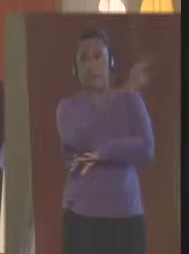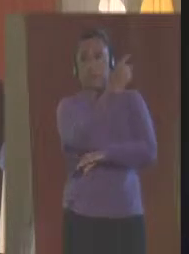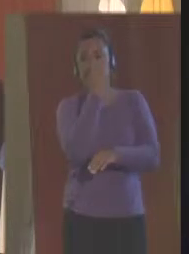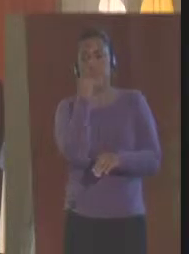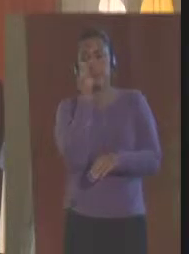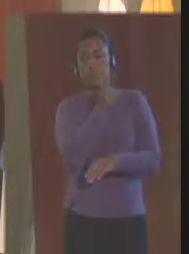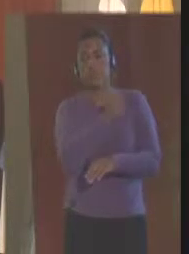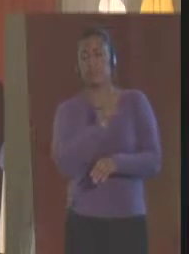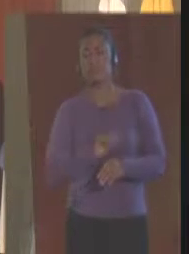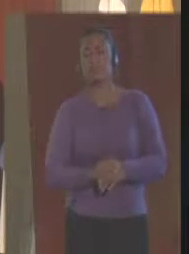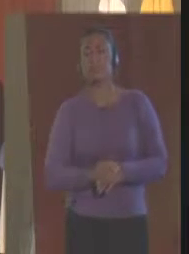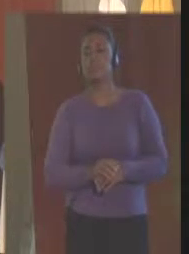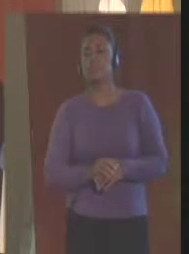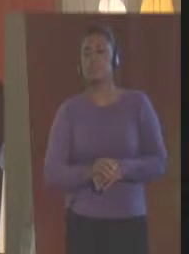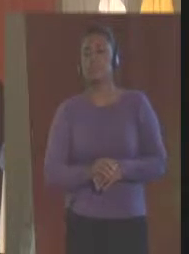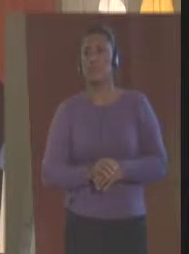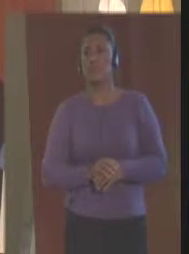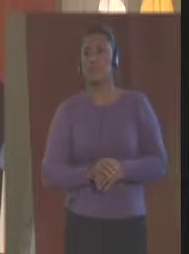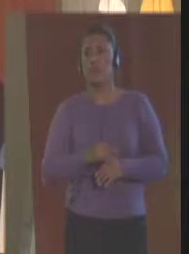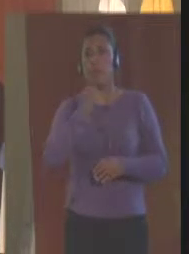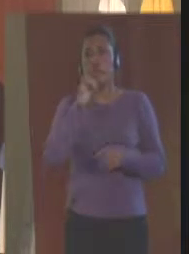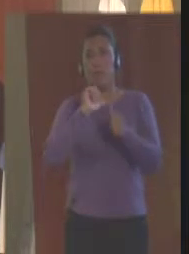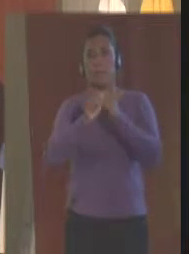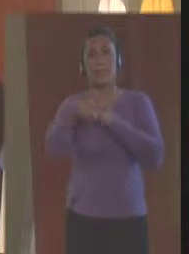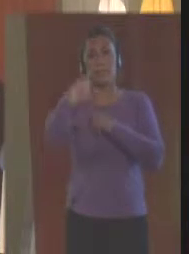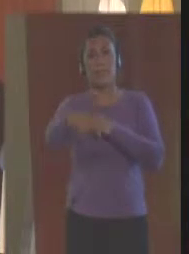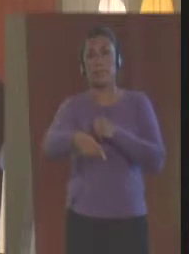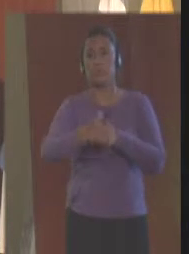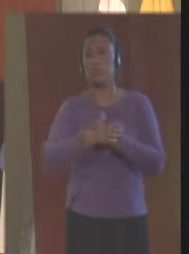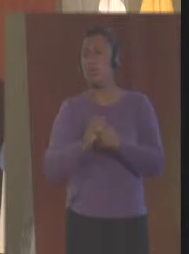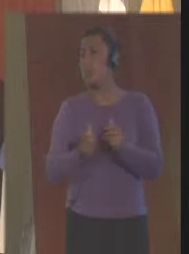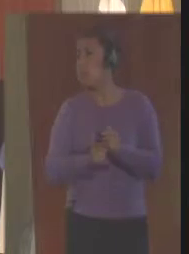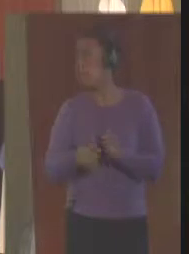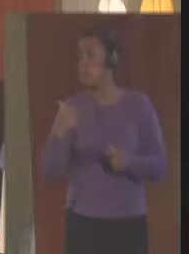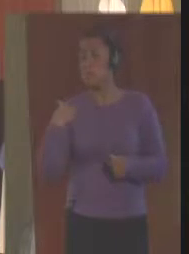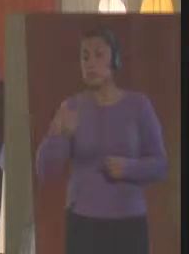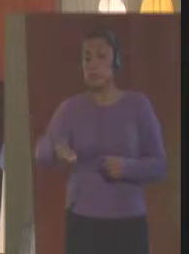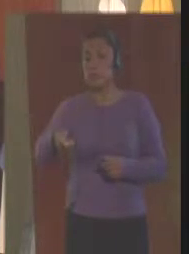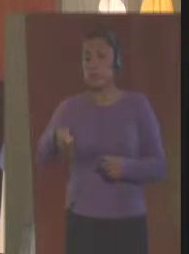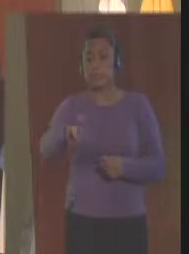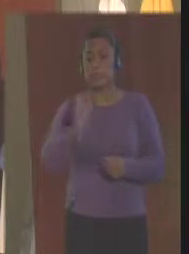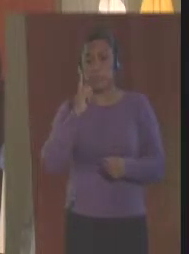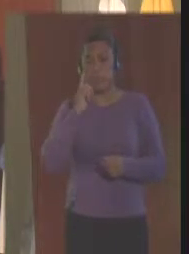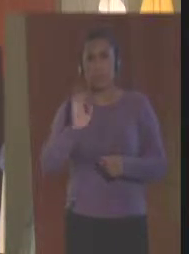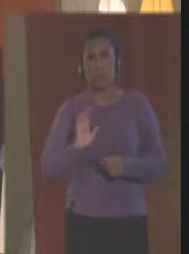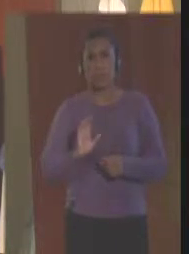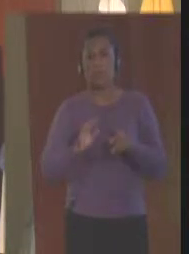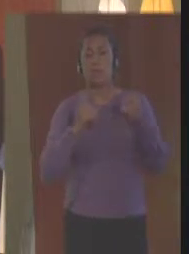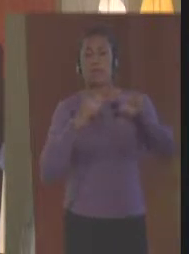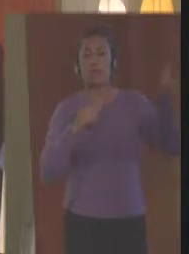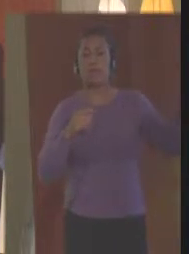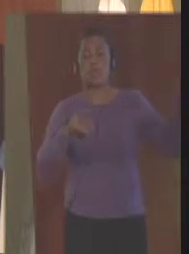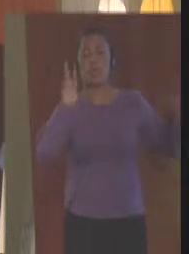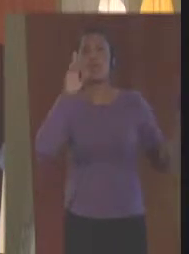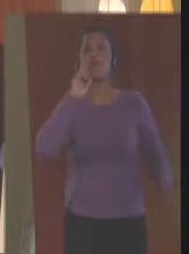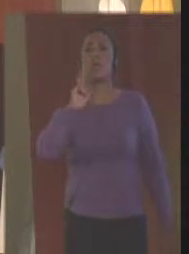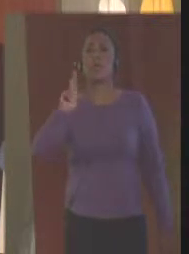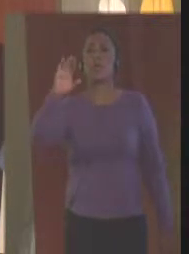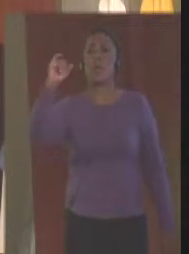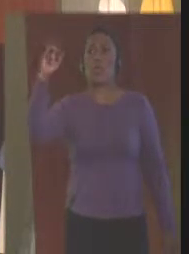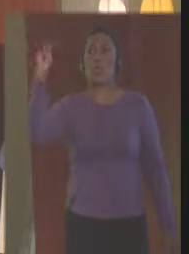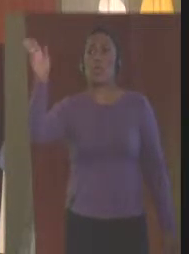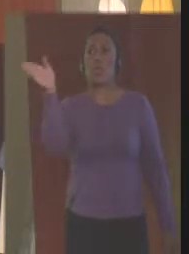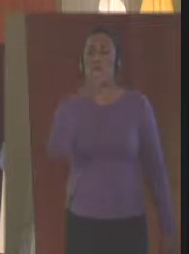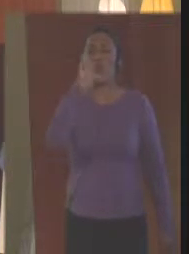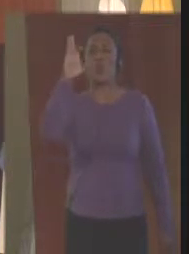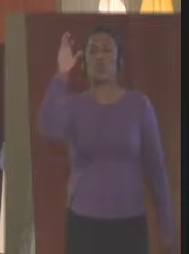inicial, si podemos pasarla, por favor, entiendo que puedo hacerlo con esto. Ese es el río Tomebamba. Este es un